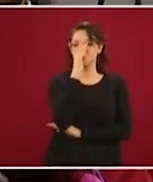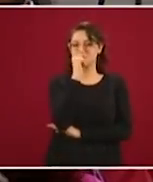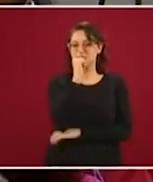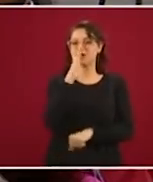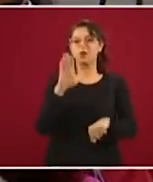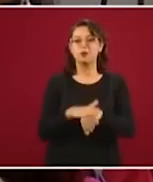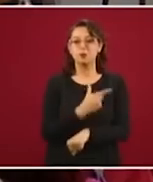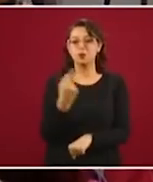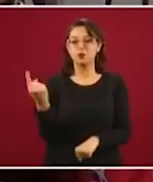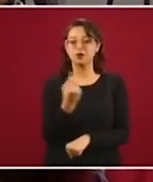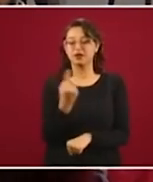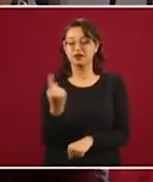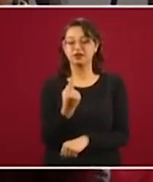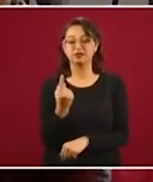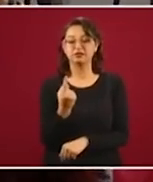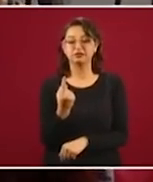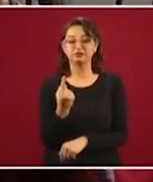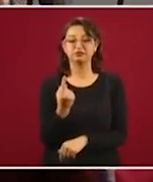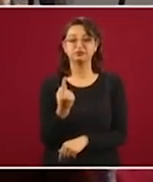sea